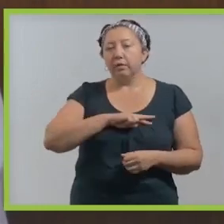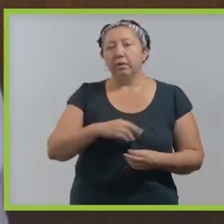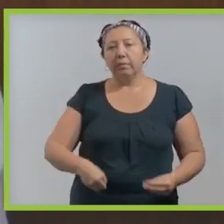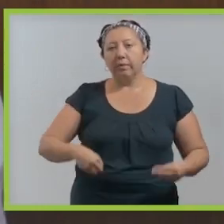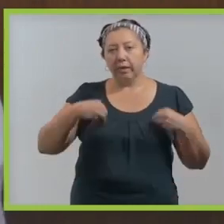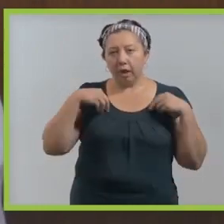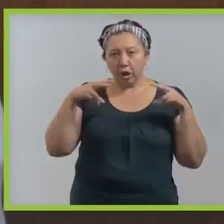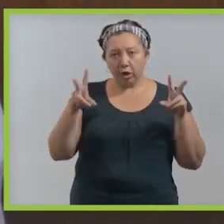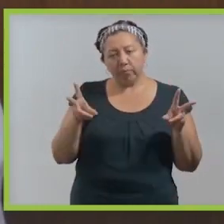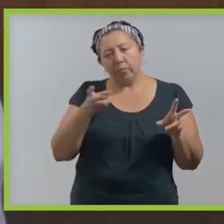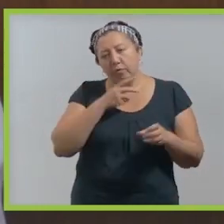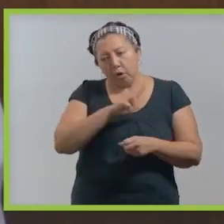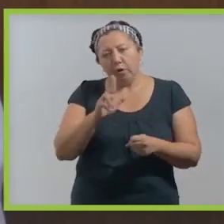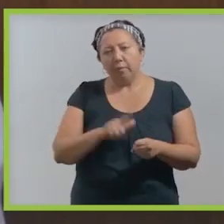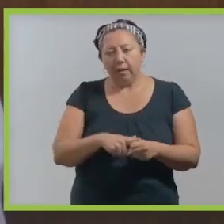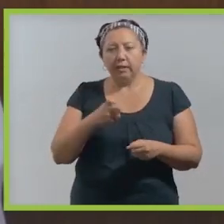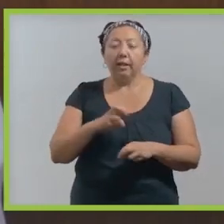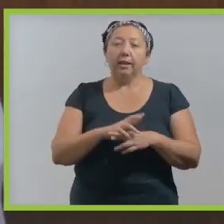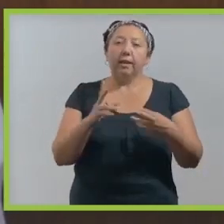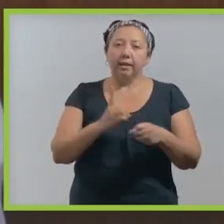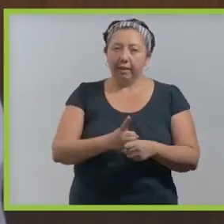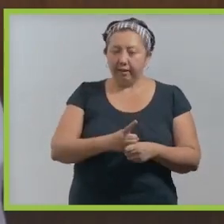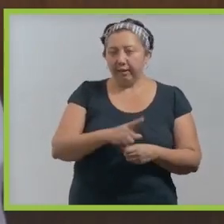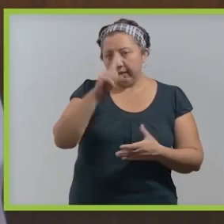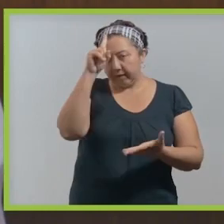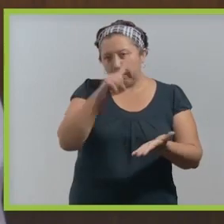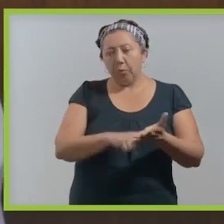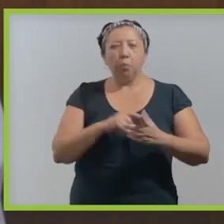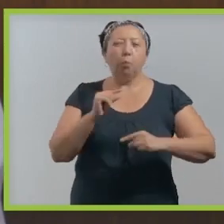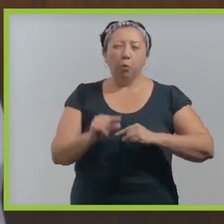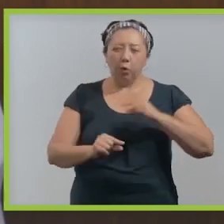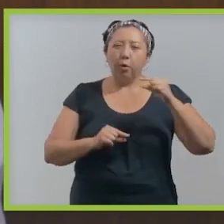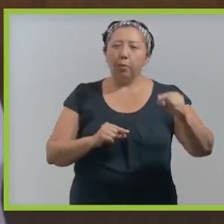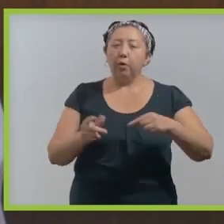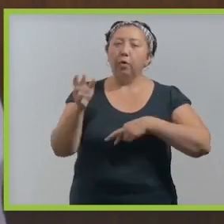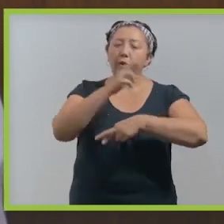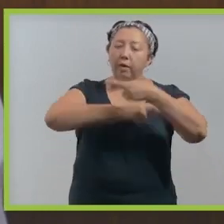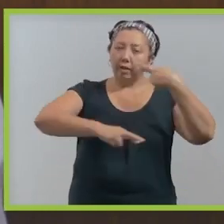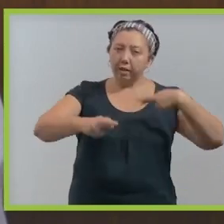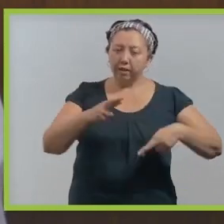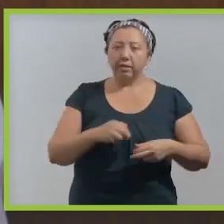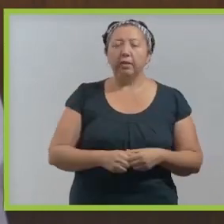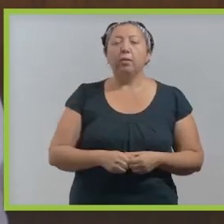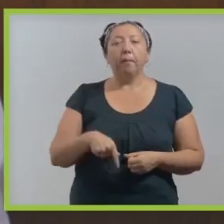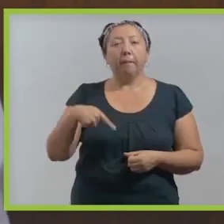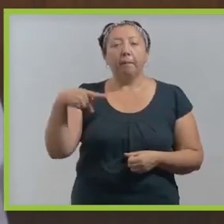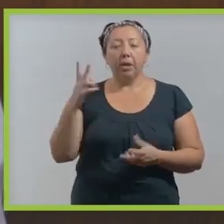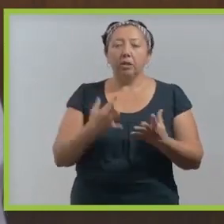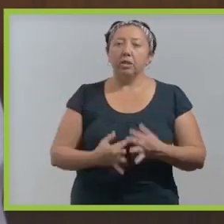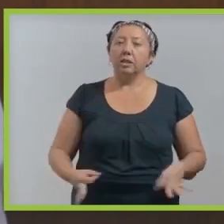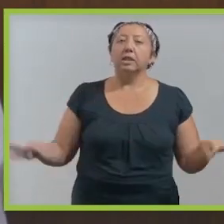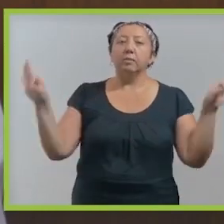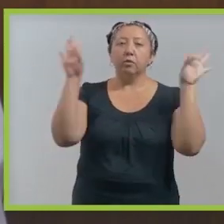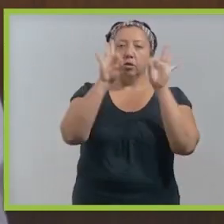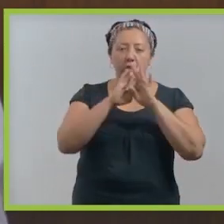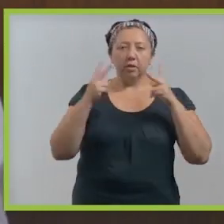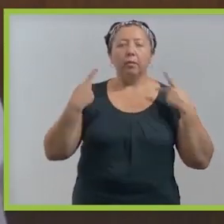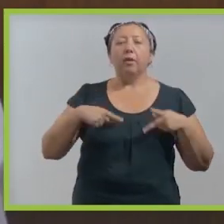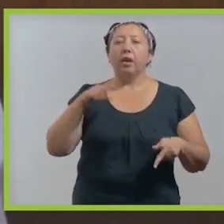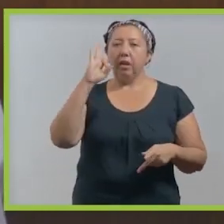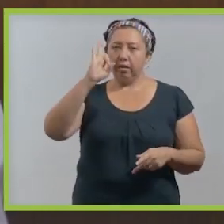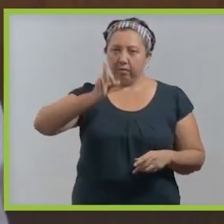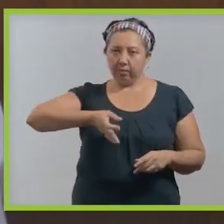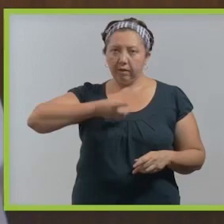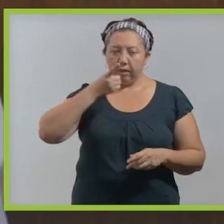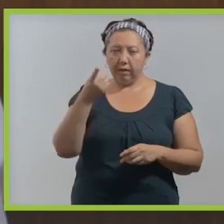vida normal dentro de esta nueva realidad. Yo creo que estamos poco a poco regresando a la normalidad, pero es indispensable que la gente asuma